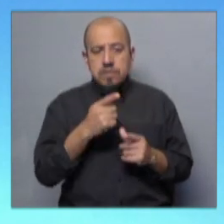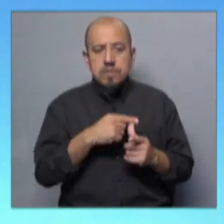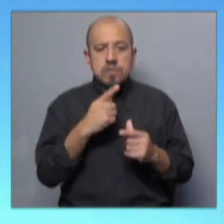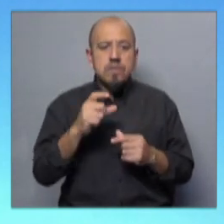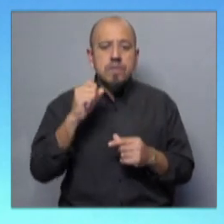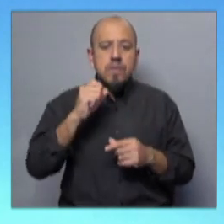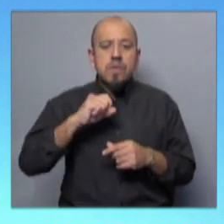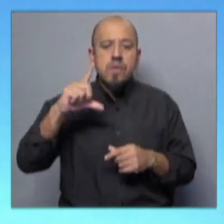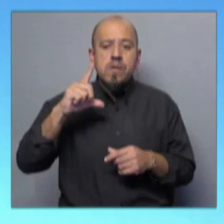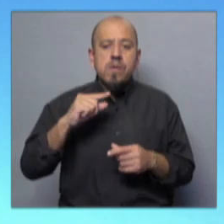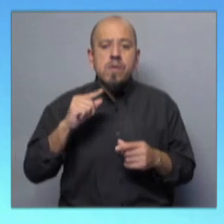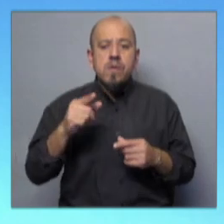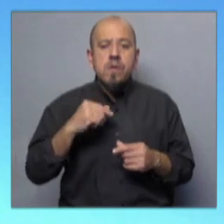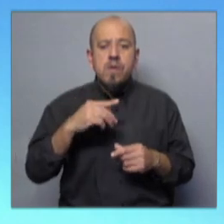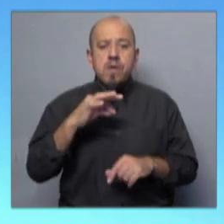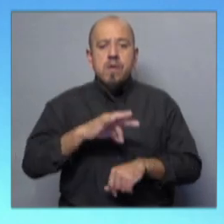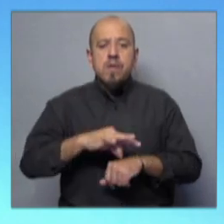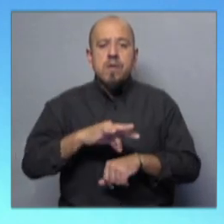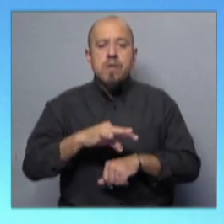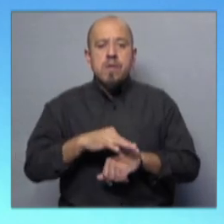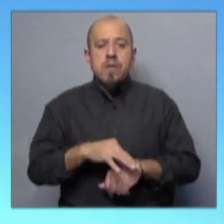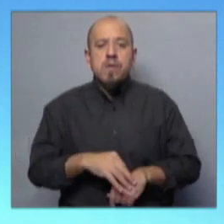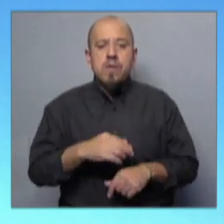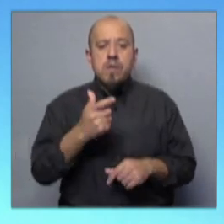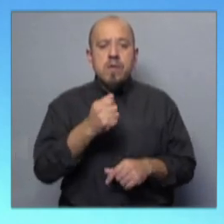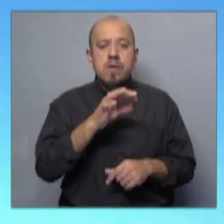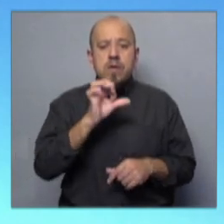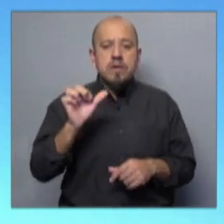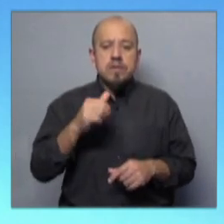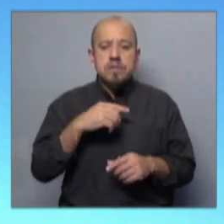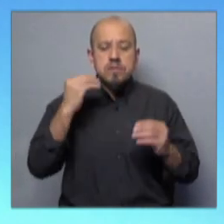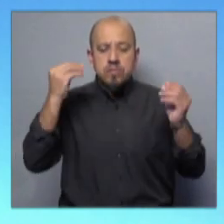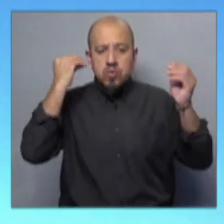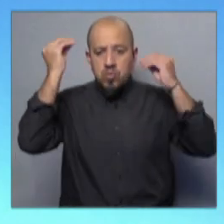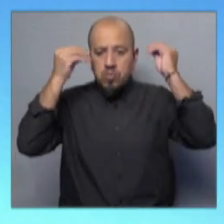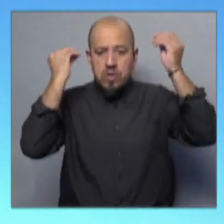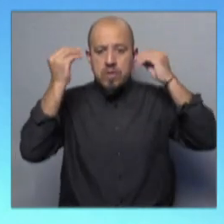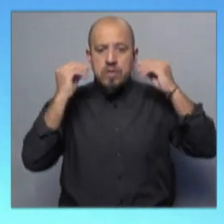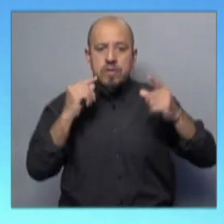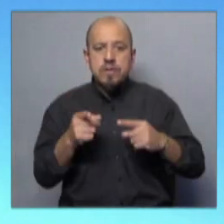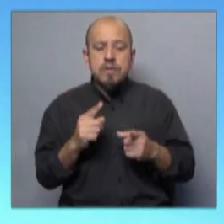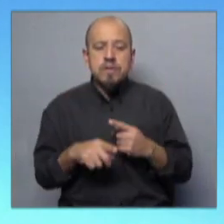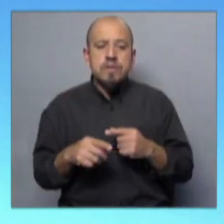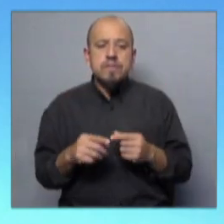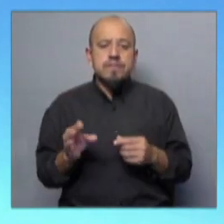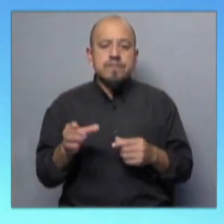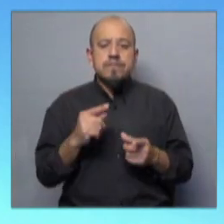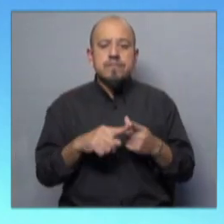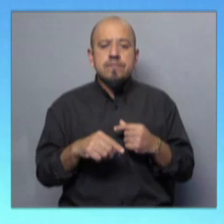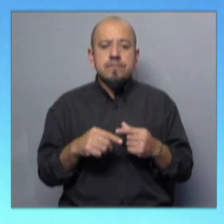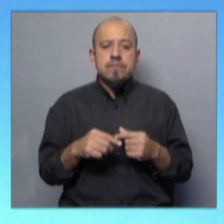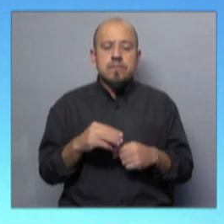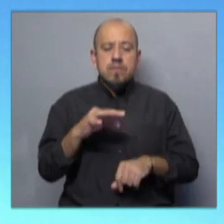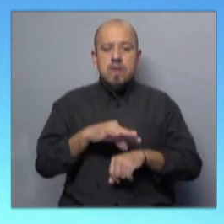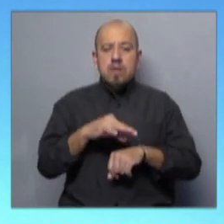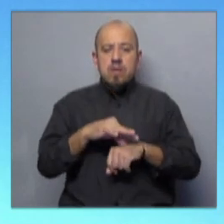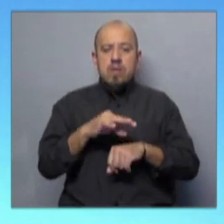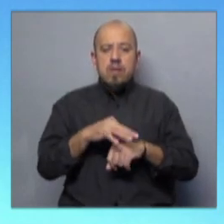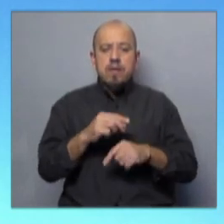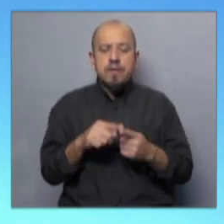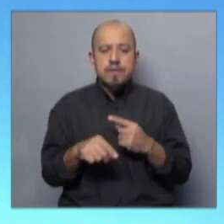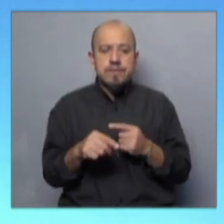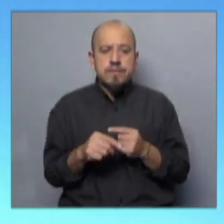aumento de la dotación médica hace ha dado señales de preocupación el todo el chequeo médico que hizo a los períodos de libertad